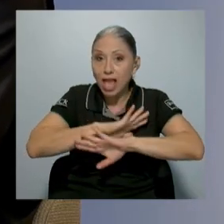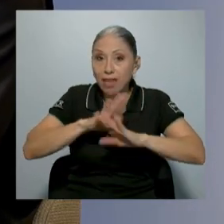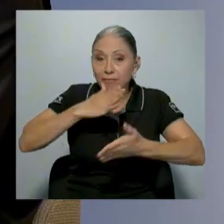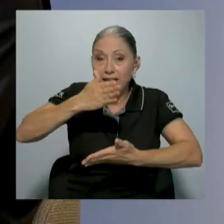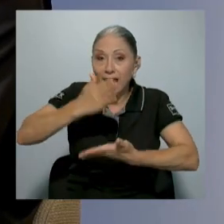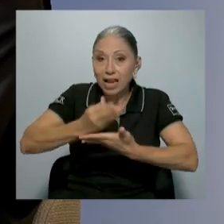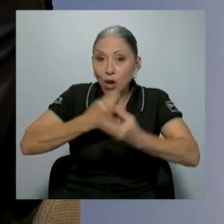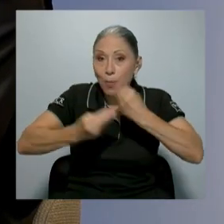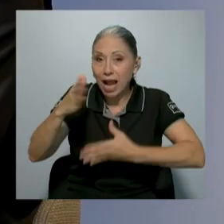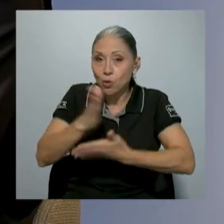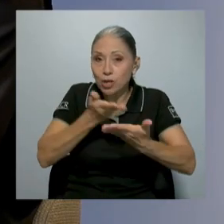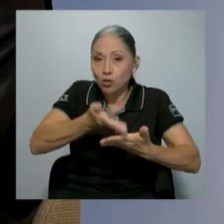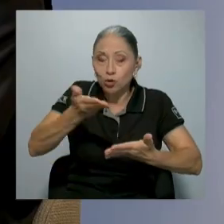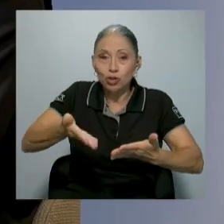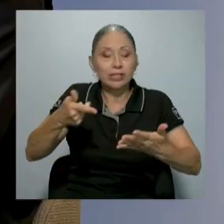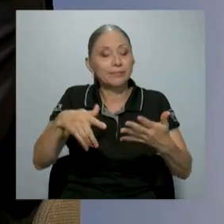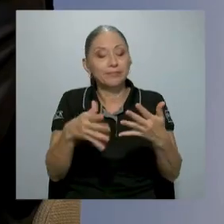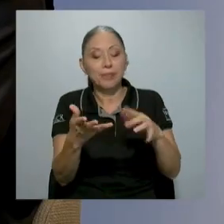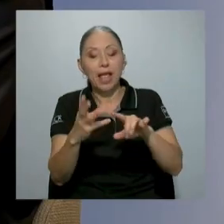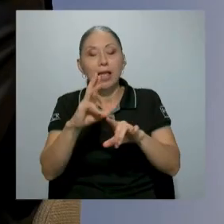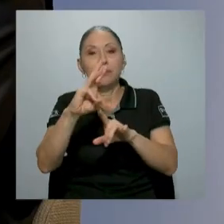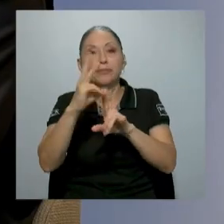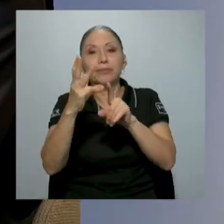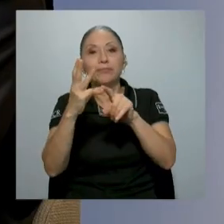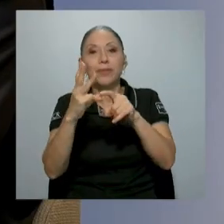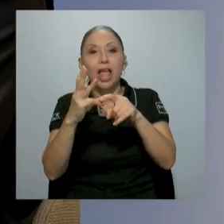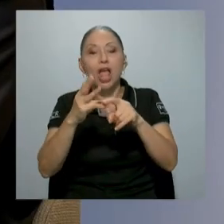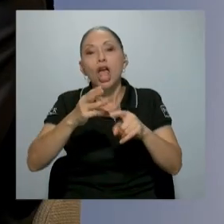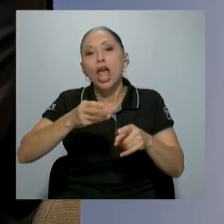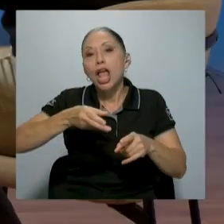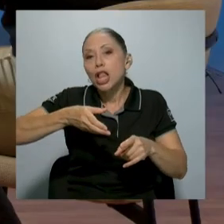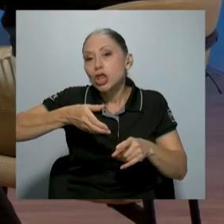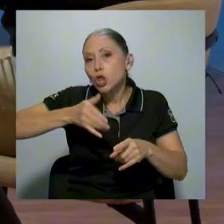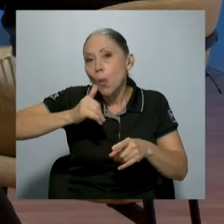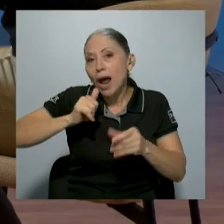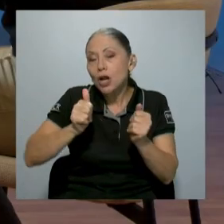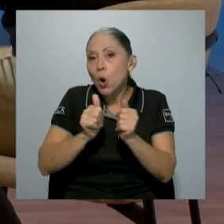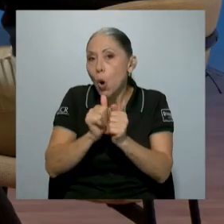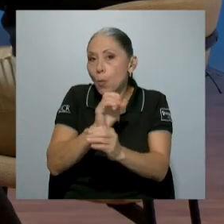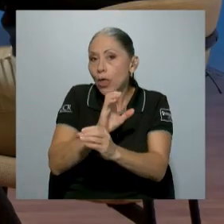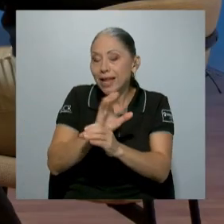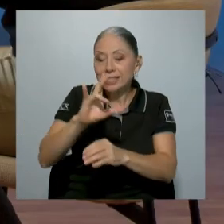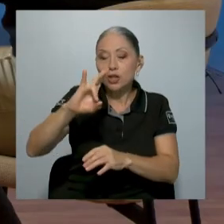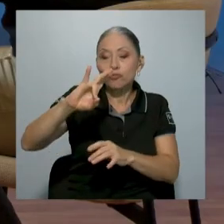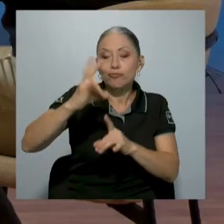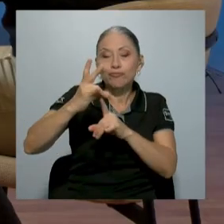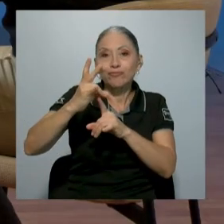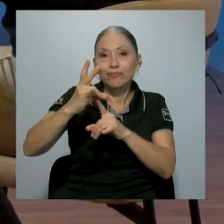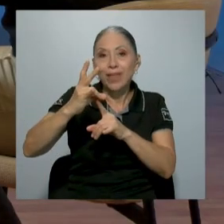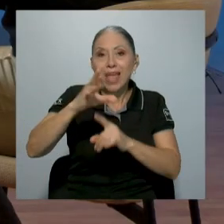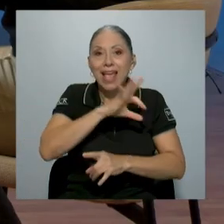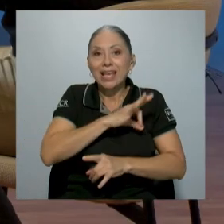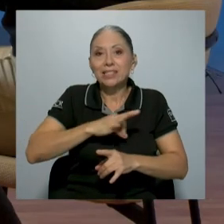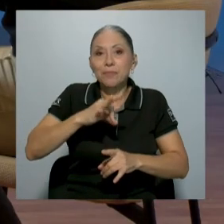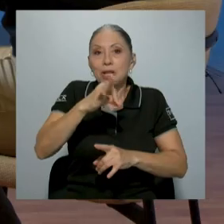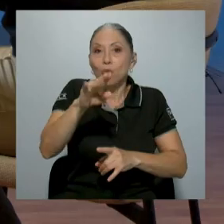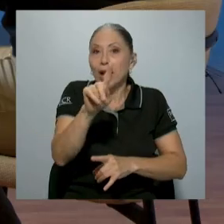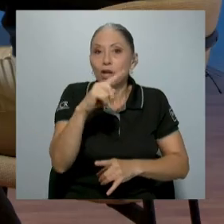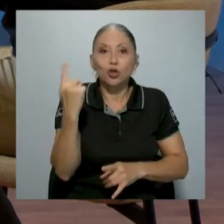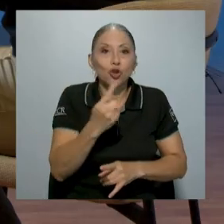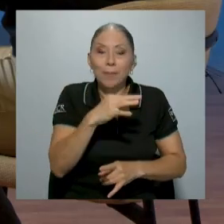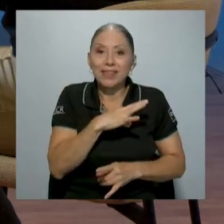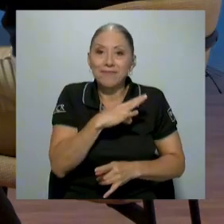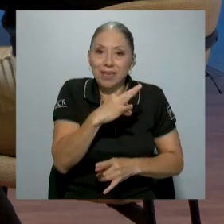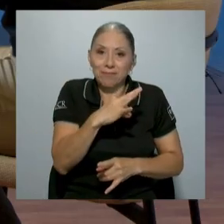El tomar con moderación, digamos, es uno de los aspectos característicos de eso. La pertinencia espiritual más allá de la fe en la cual,